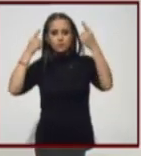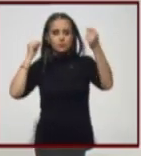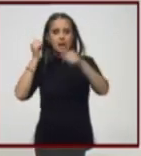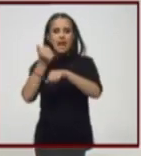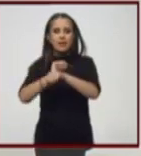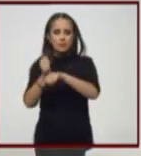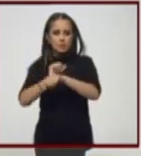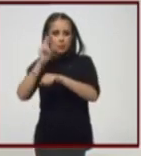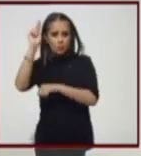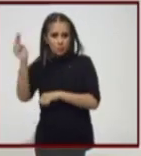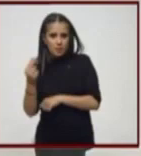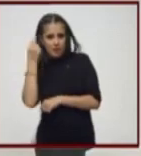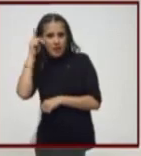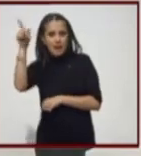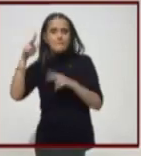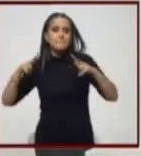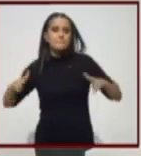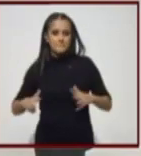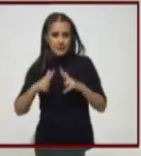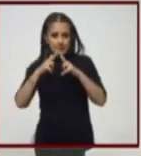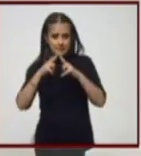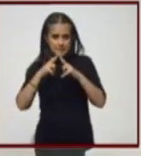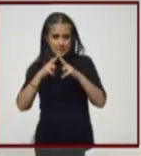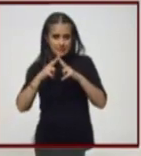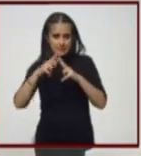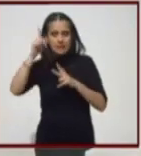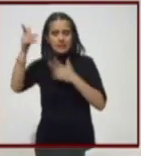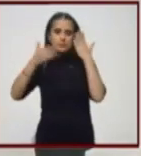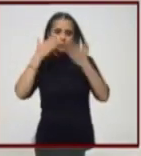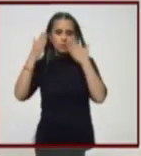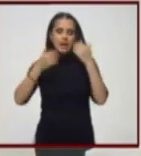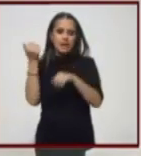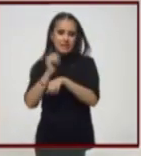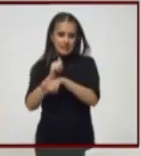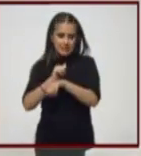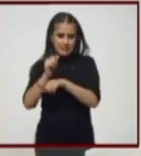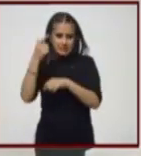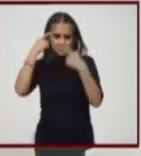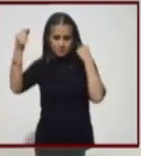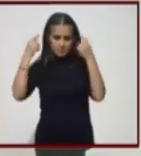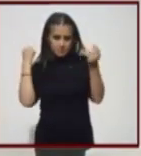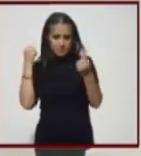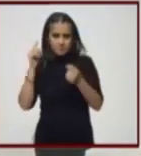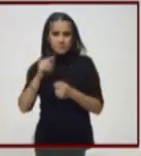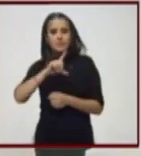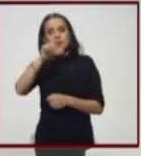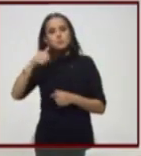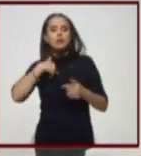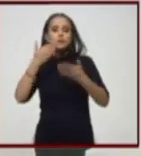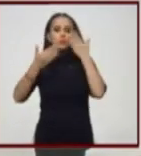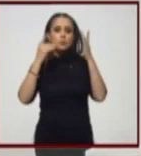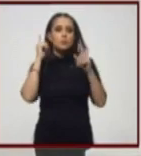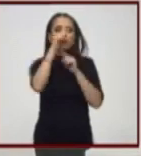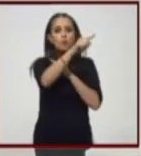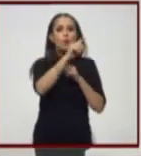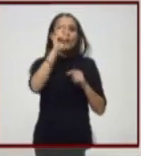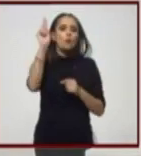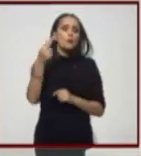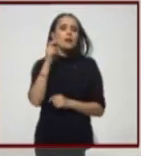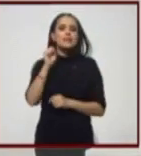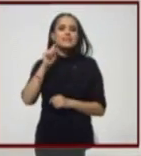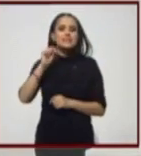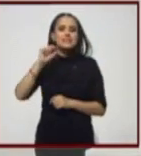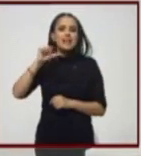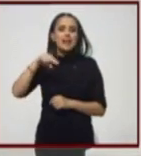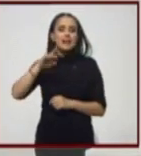al conservatorio de arte dramático en parís allá dice allá me tocó hacer mis estudios y luego me voy a estudiar un tiempo a la universidad de stanford